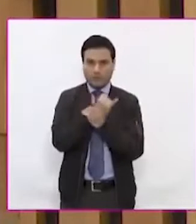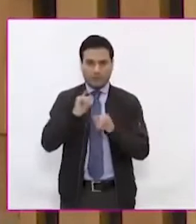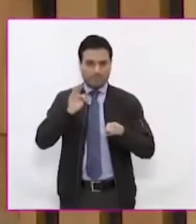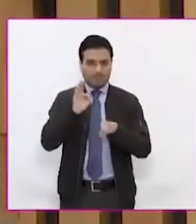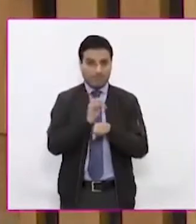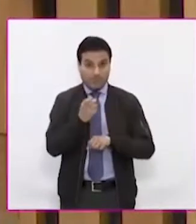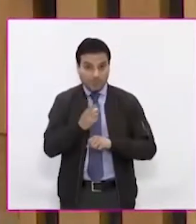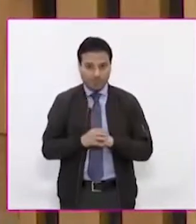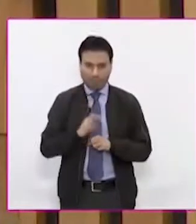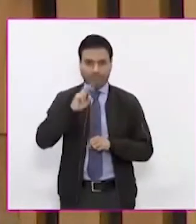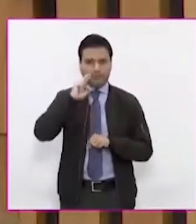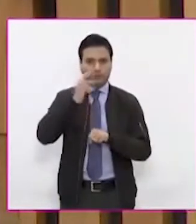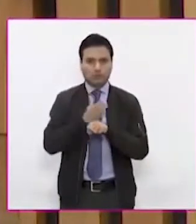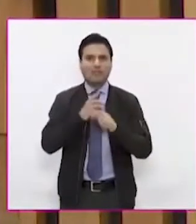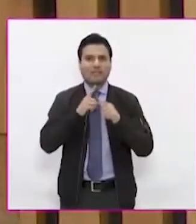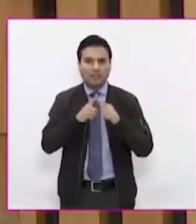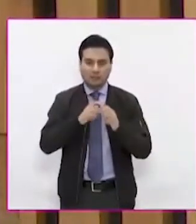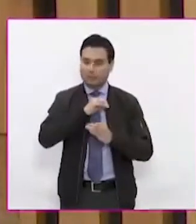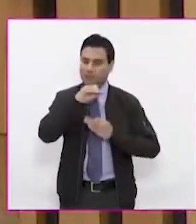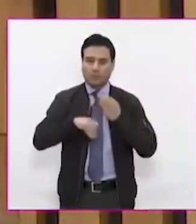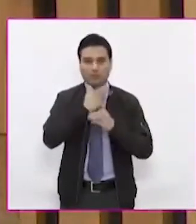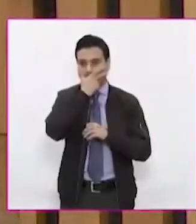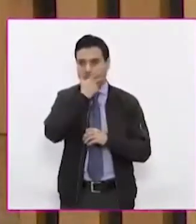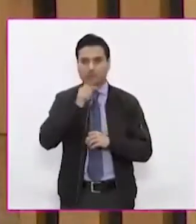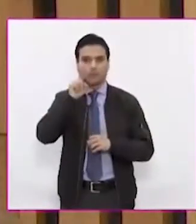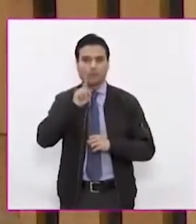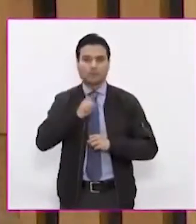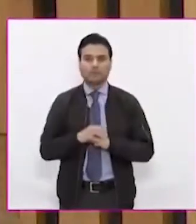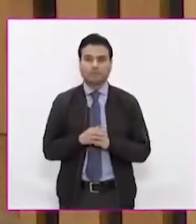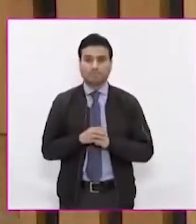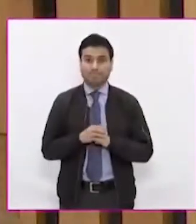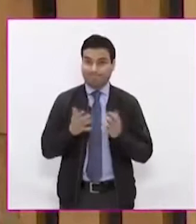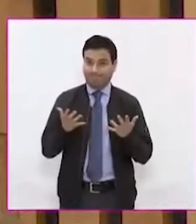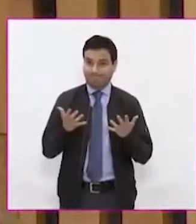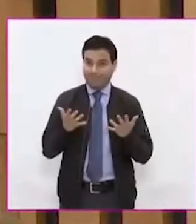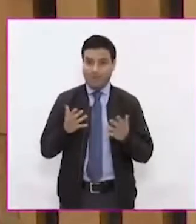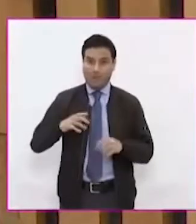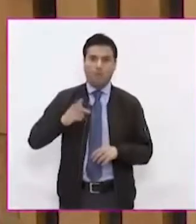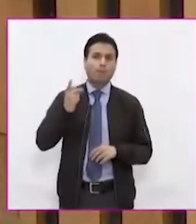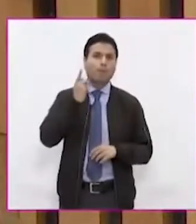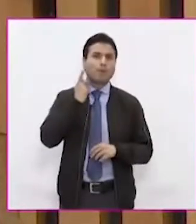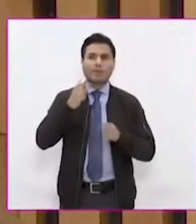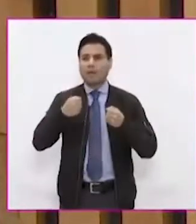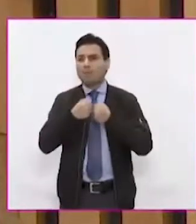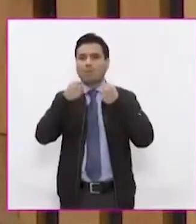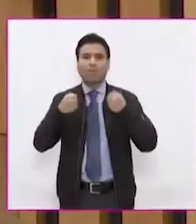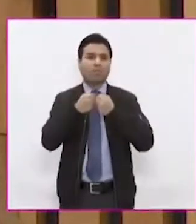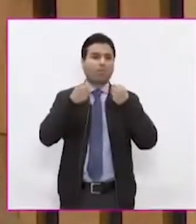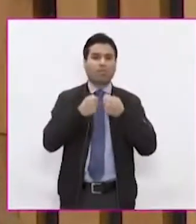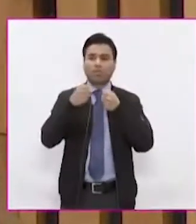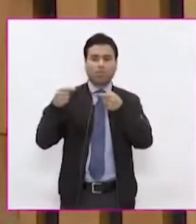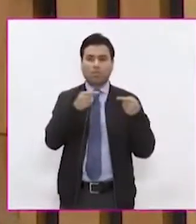Electoral es una responsabilidad de todas y todos. No permitamos que la coyuntura política de un día o de un